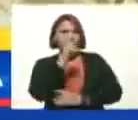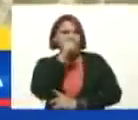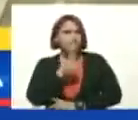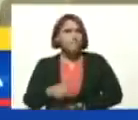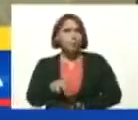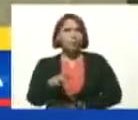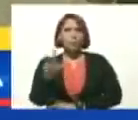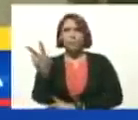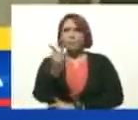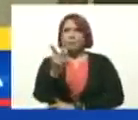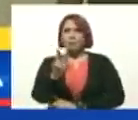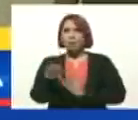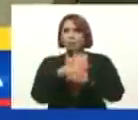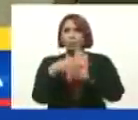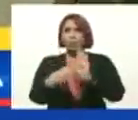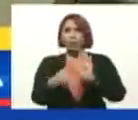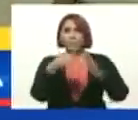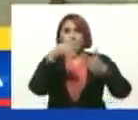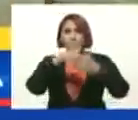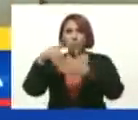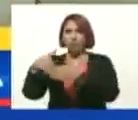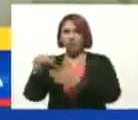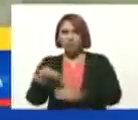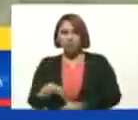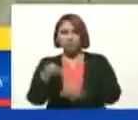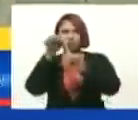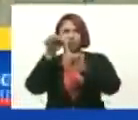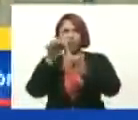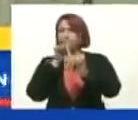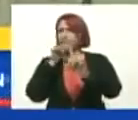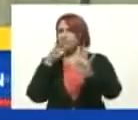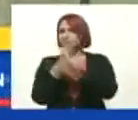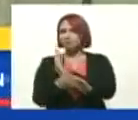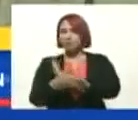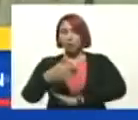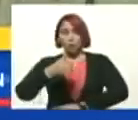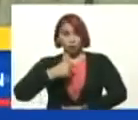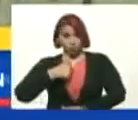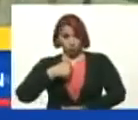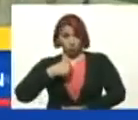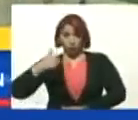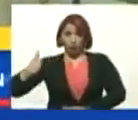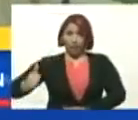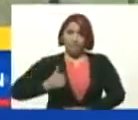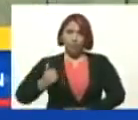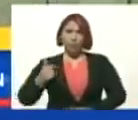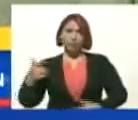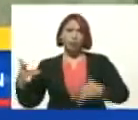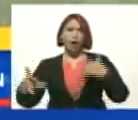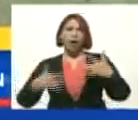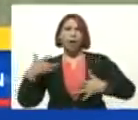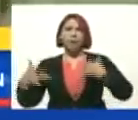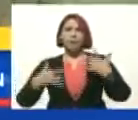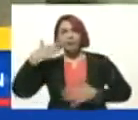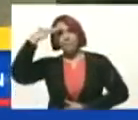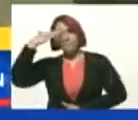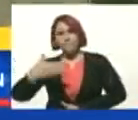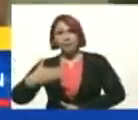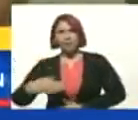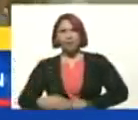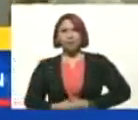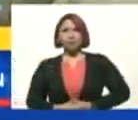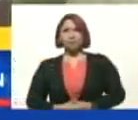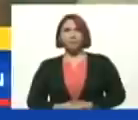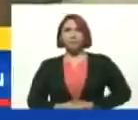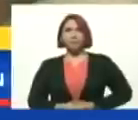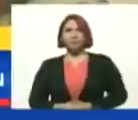su derecho a votar, a elegir. Yo aprovecho este acto militar